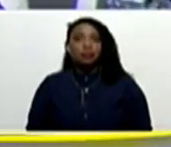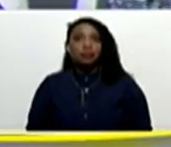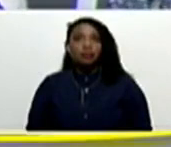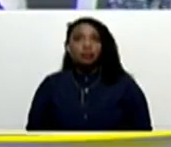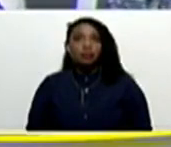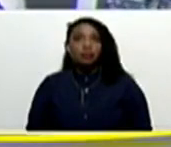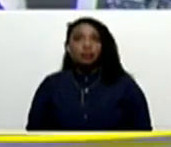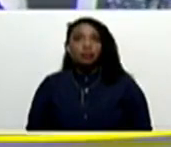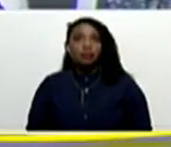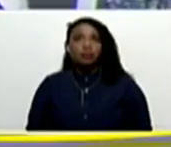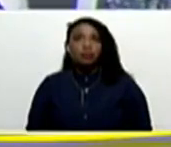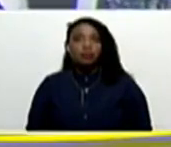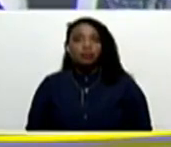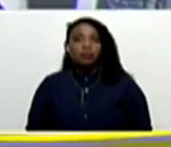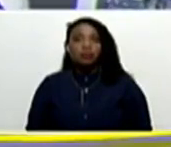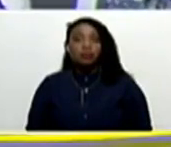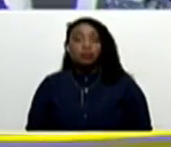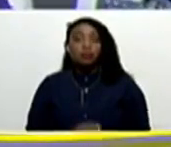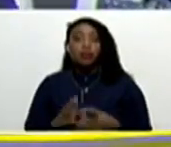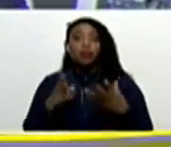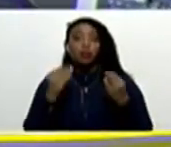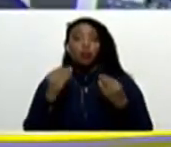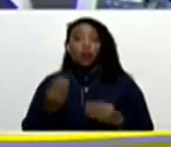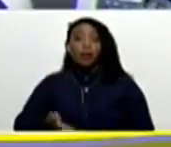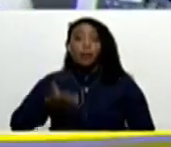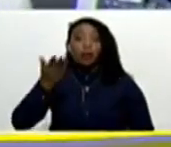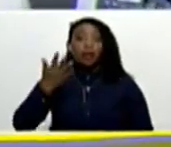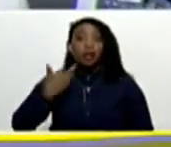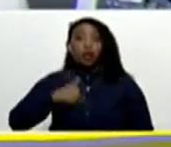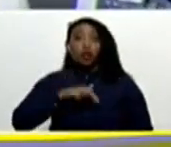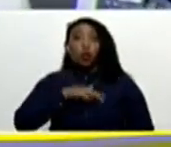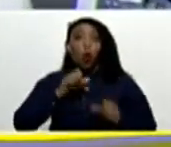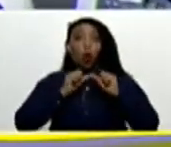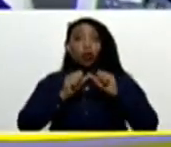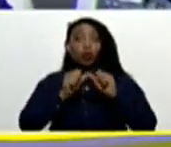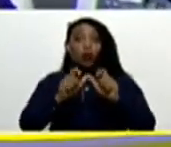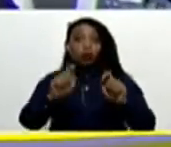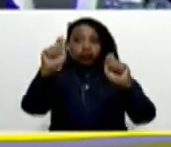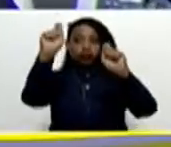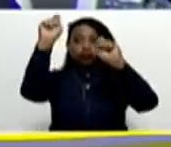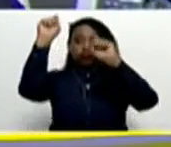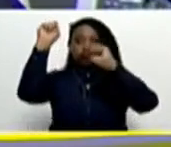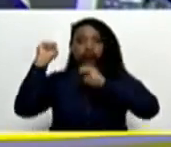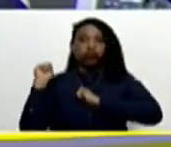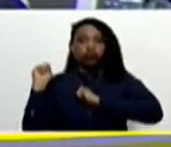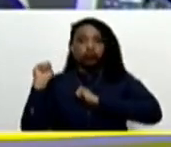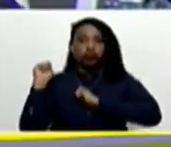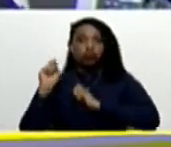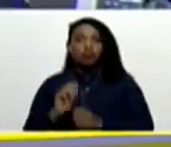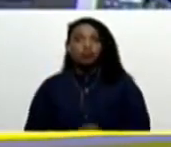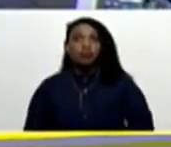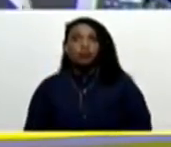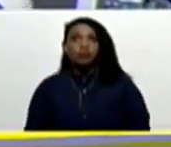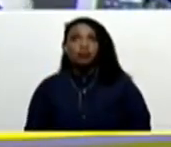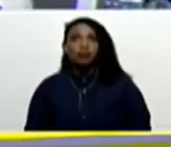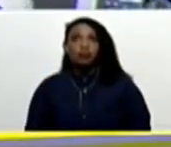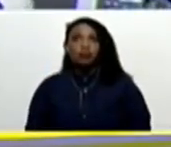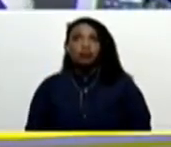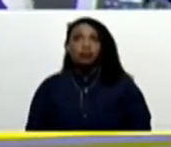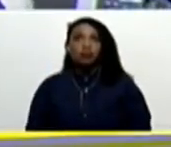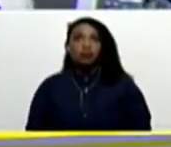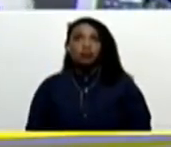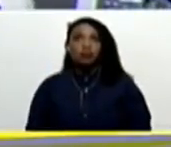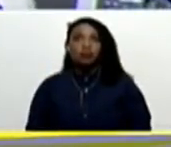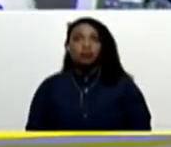continue his legacy. Es fundamental para nosotros continuar con su legado. And my message to us here